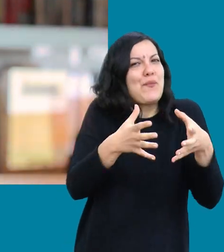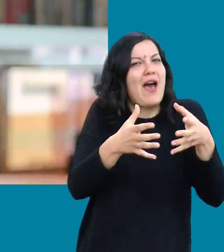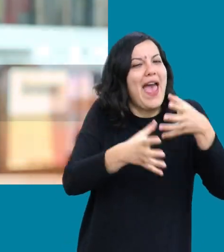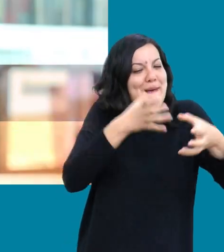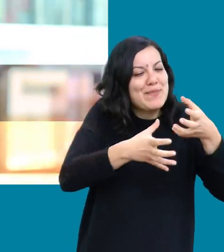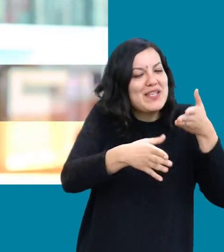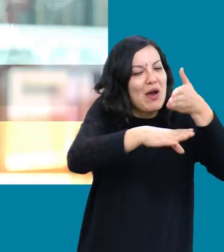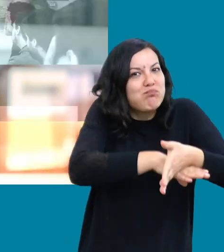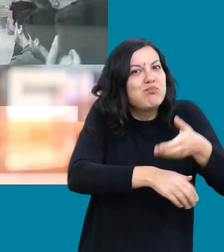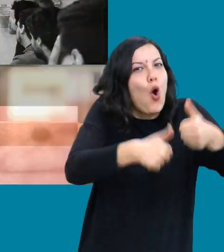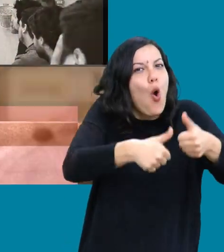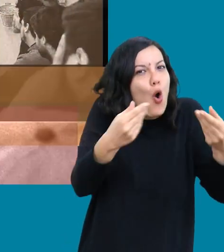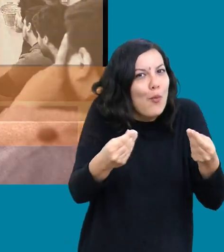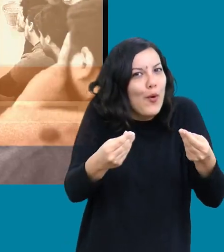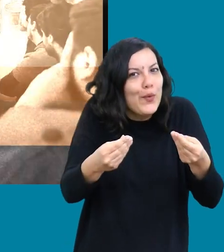una empresa.